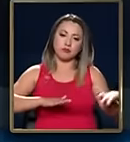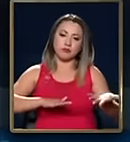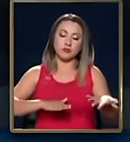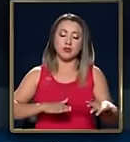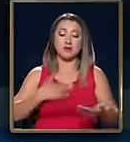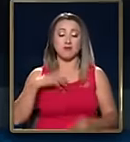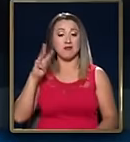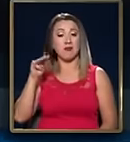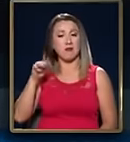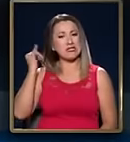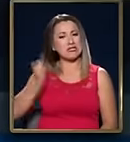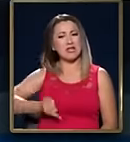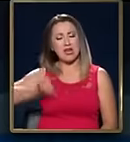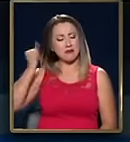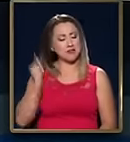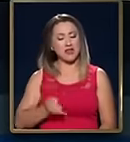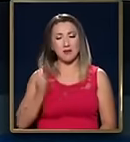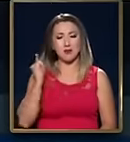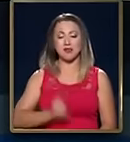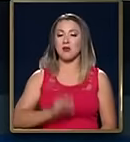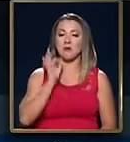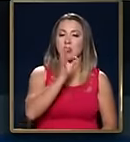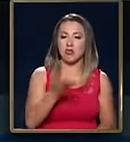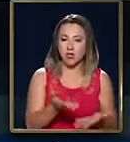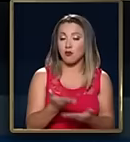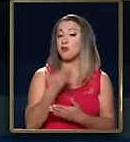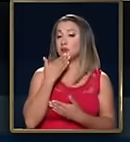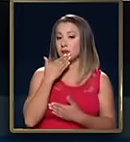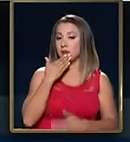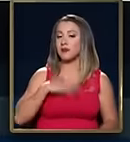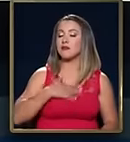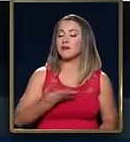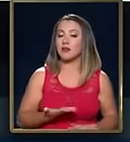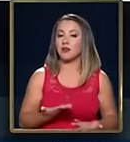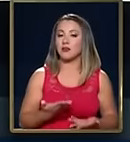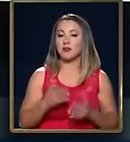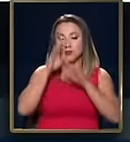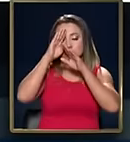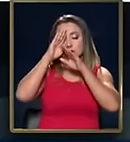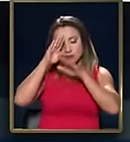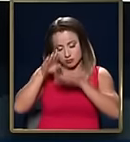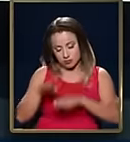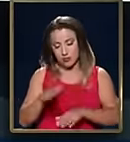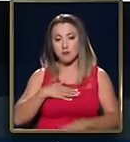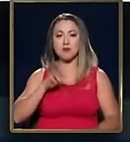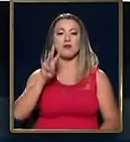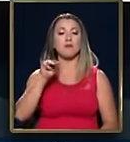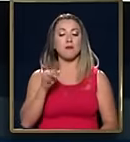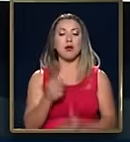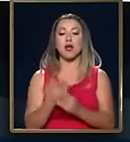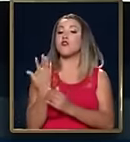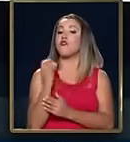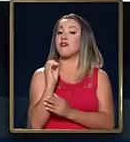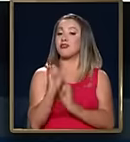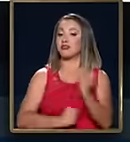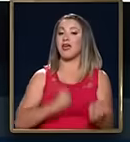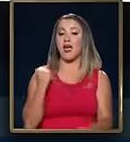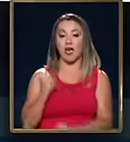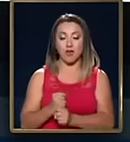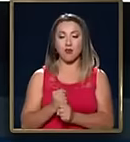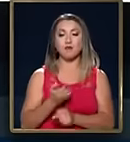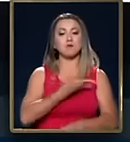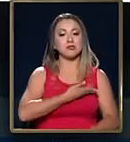Mira, mi madre siempre dijo, y también quiero darle y rendirle un homenaje a mi madre, que con 90 años ella